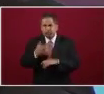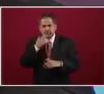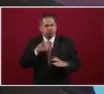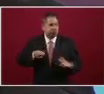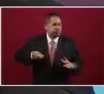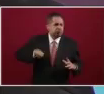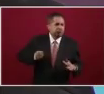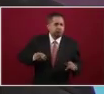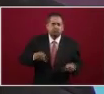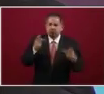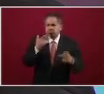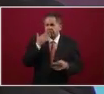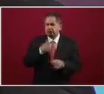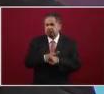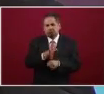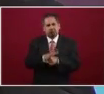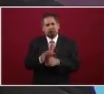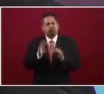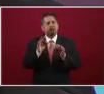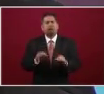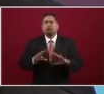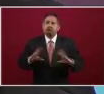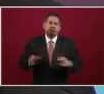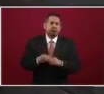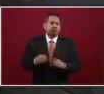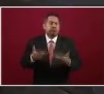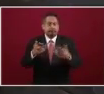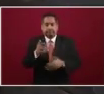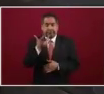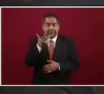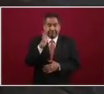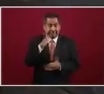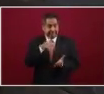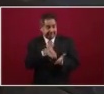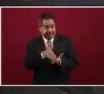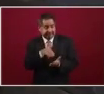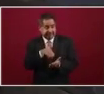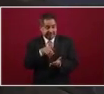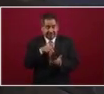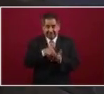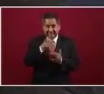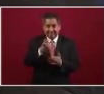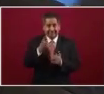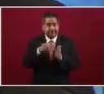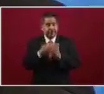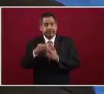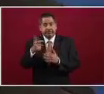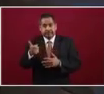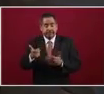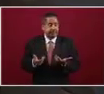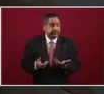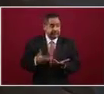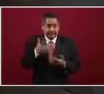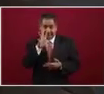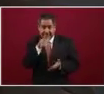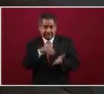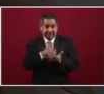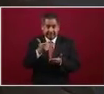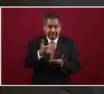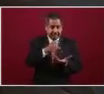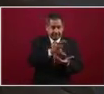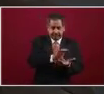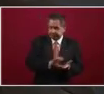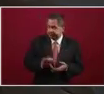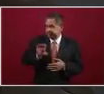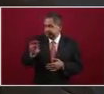subasta. Al momento de haber vendido 10.3 millones de pesos, fueron más de 10 millones de pesos, que van a ir también, debido a la instrucción